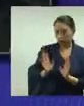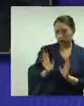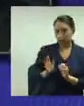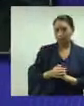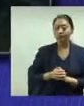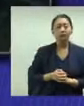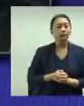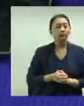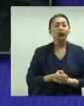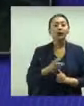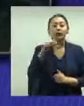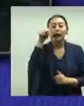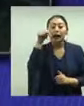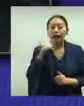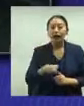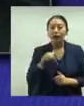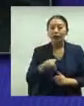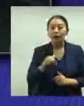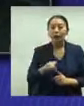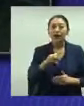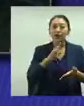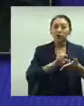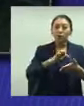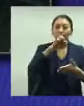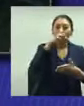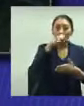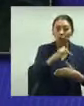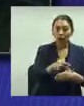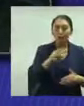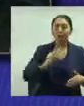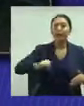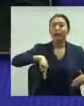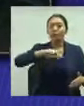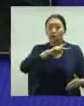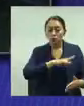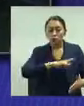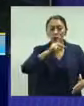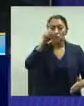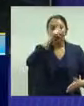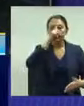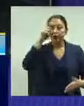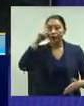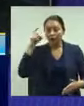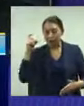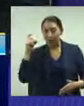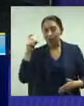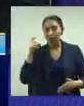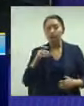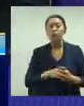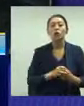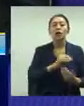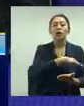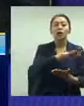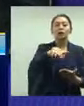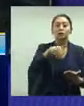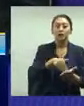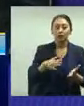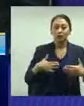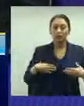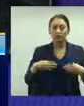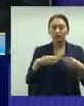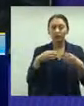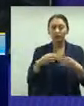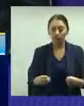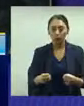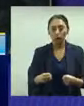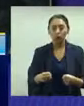le repito, ahora es un programa, ¿verdad? Ajá. Que nosotros estamos trabajando entre los puestos y centros de salud, solo que estamos